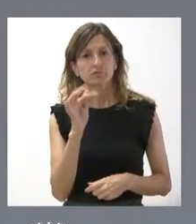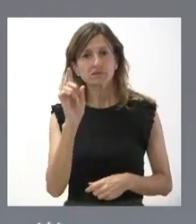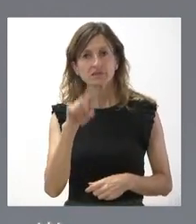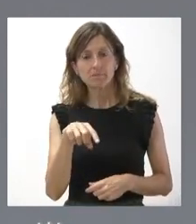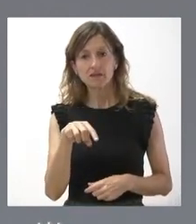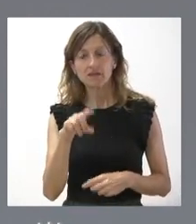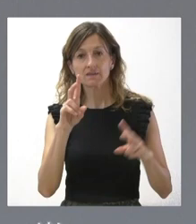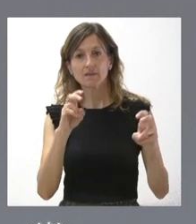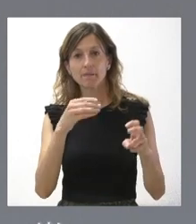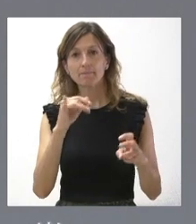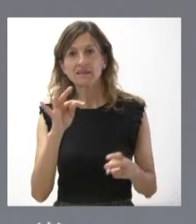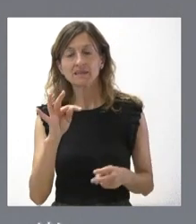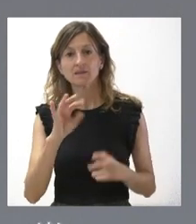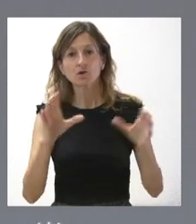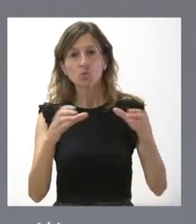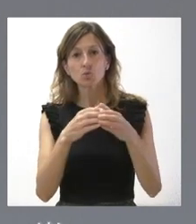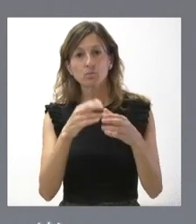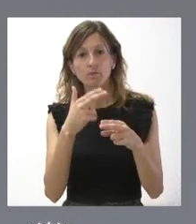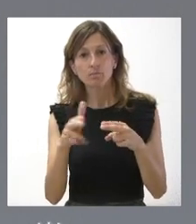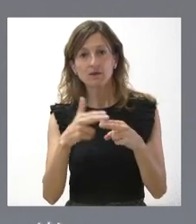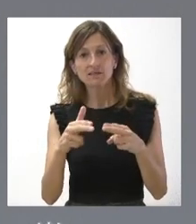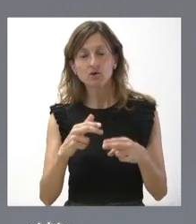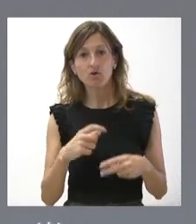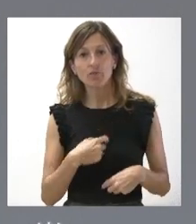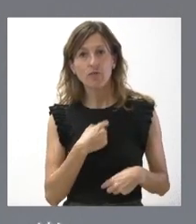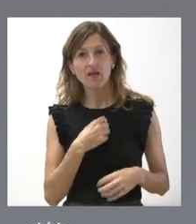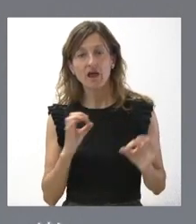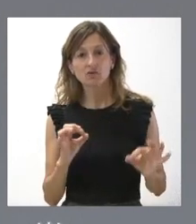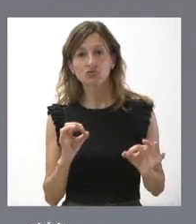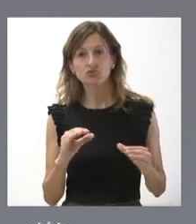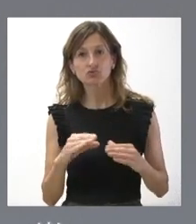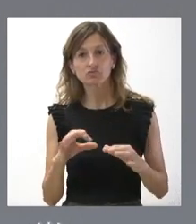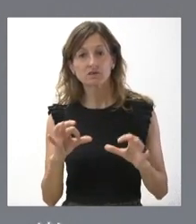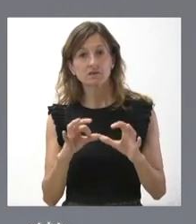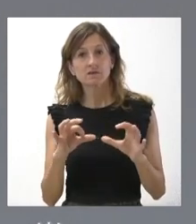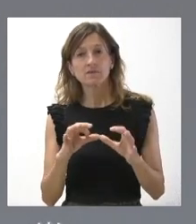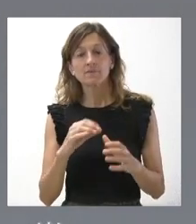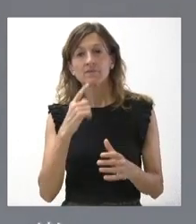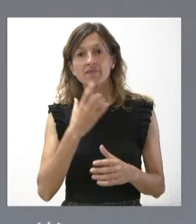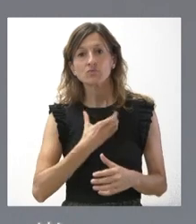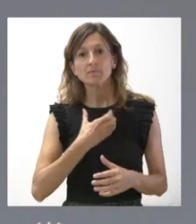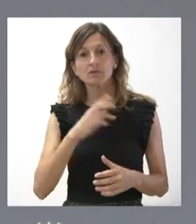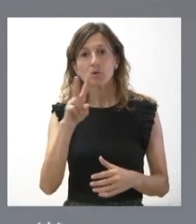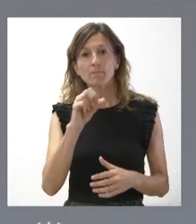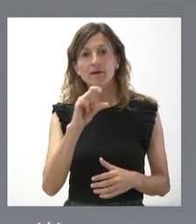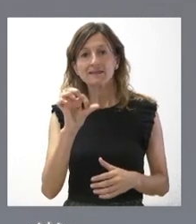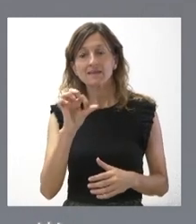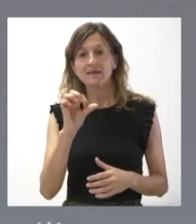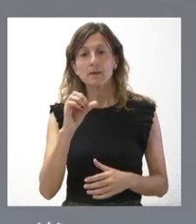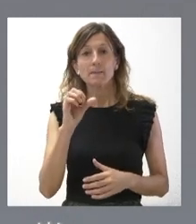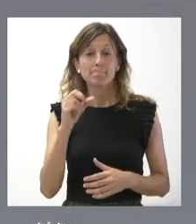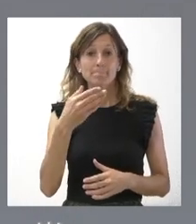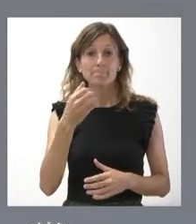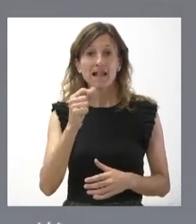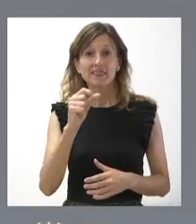incoación del BID, es del Grupo Político de Ciudadanos del Ayuntamiento del Valle de Valdebezana. Es